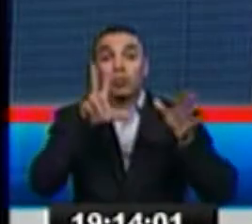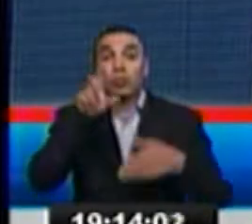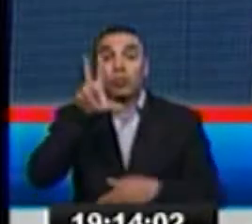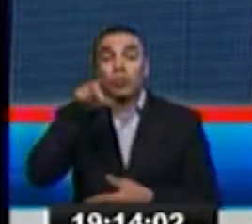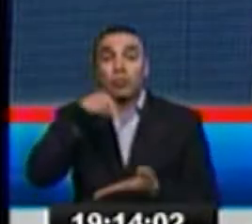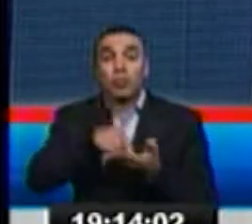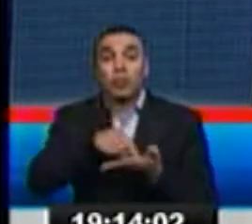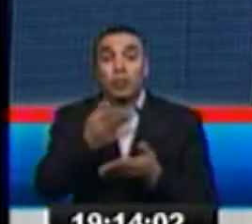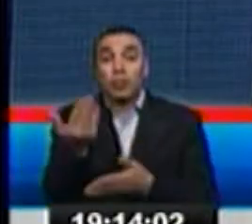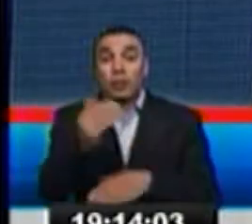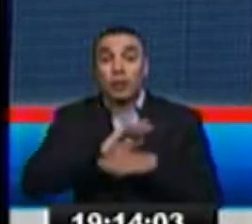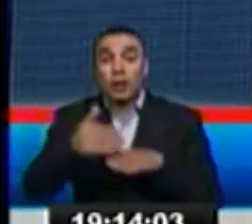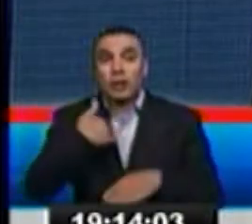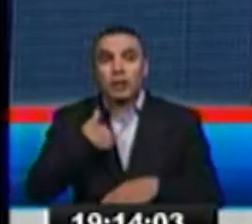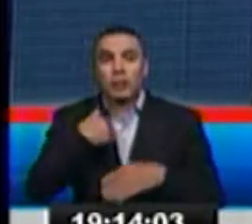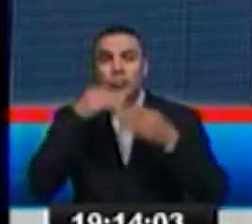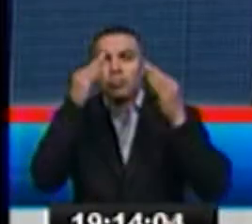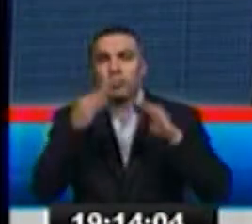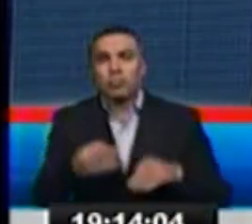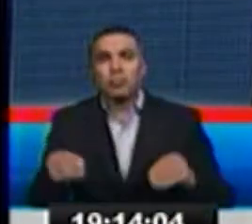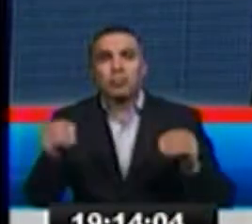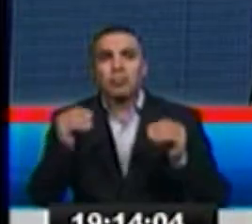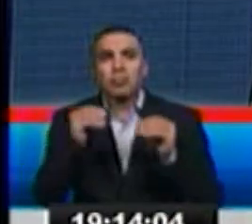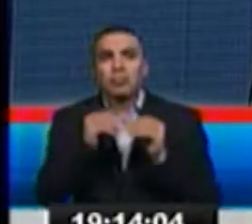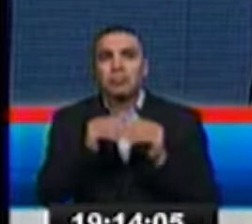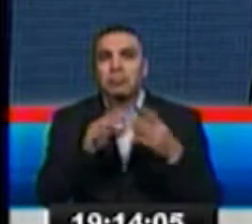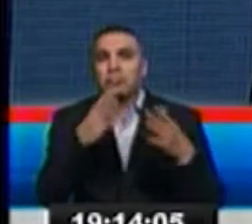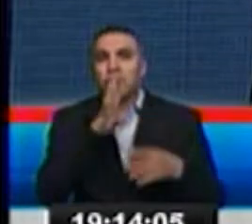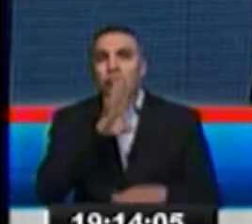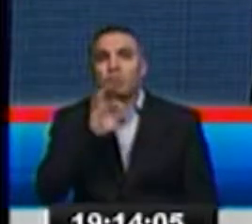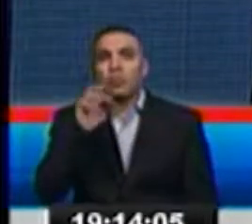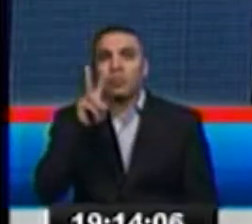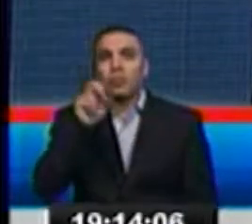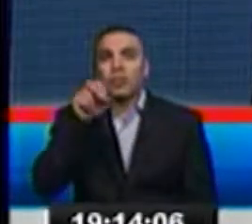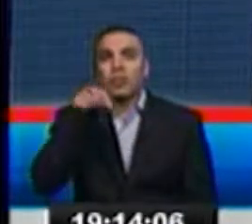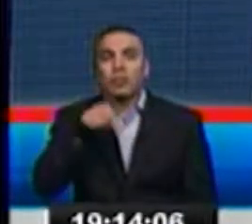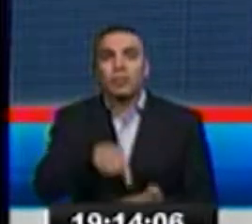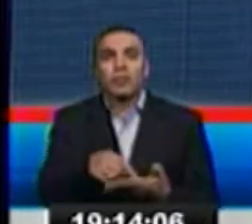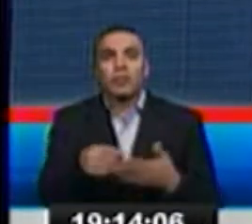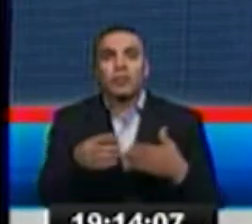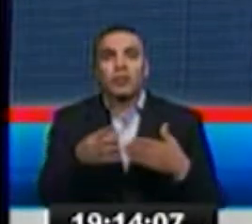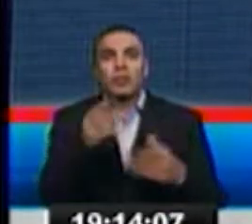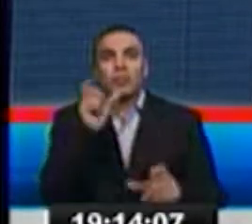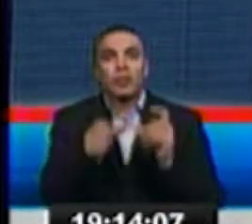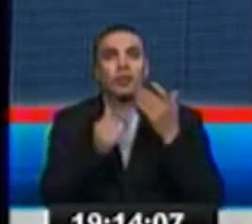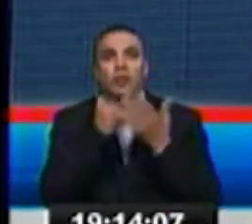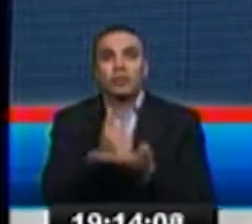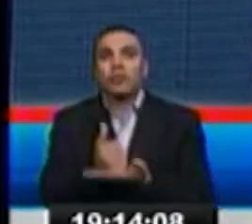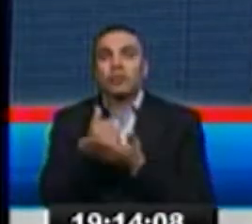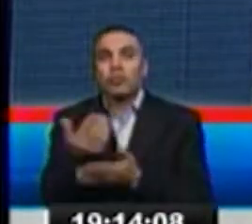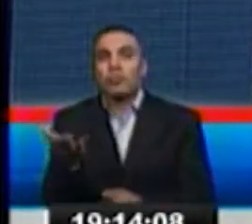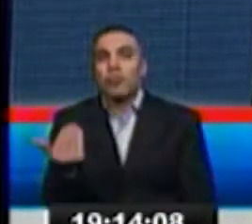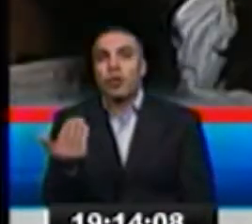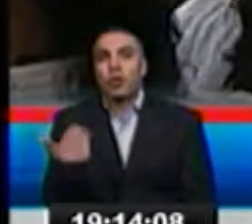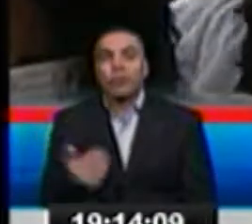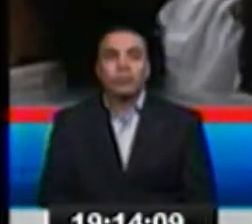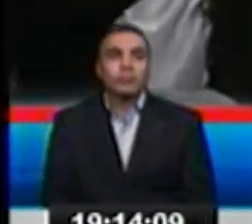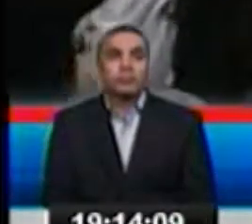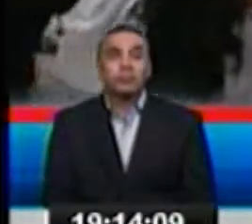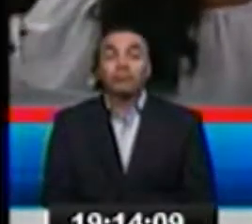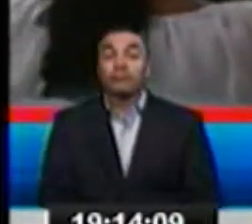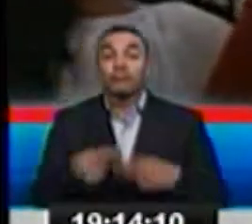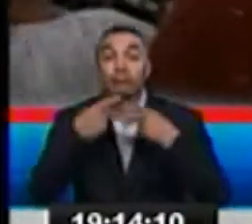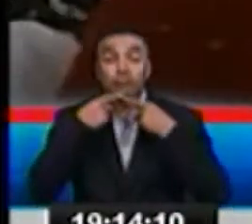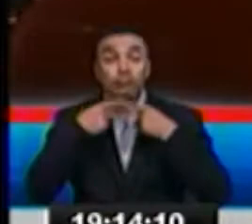bonos existentes, sumarán más casi 420.000 beneficiarios del Bono de Desarrollo Humano. En el anuncio